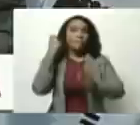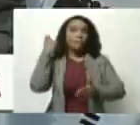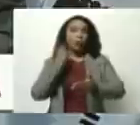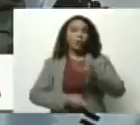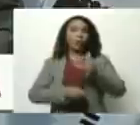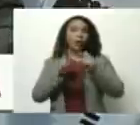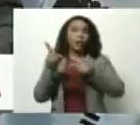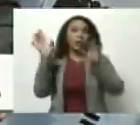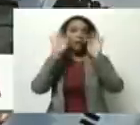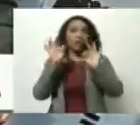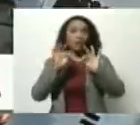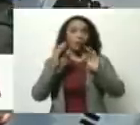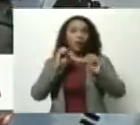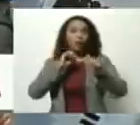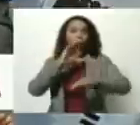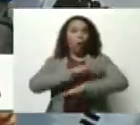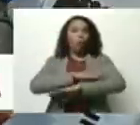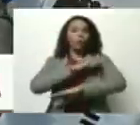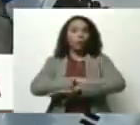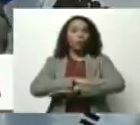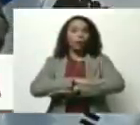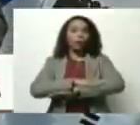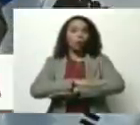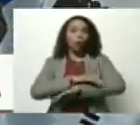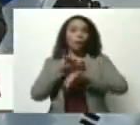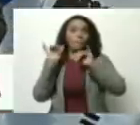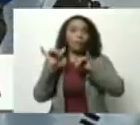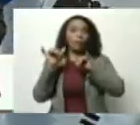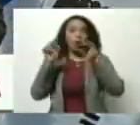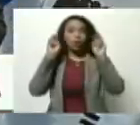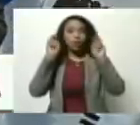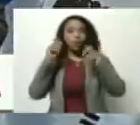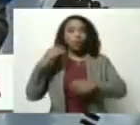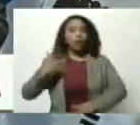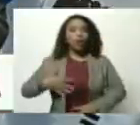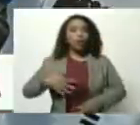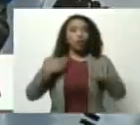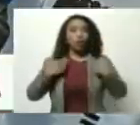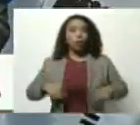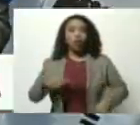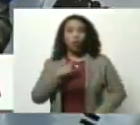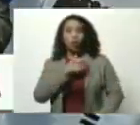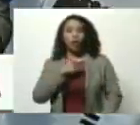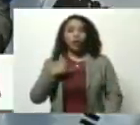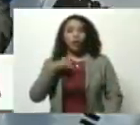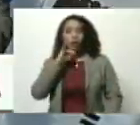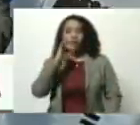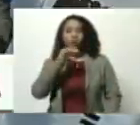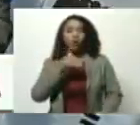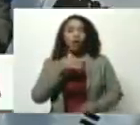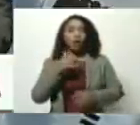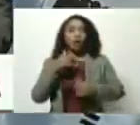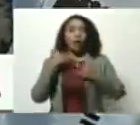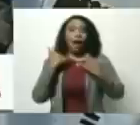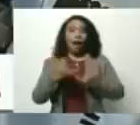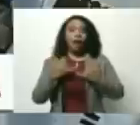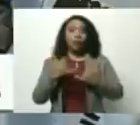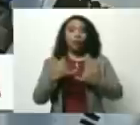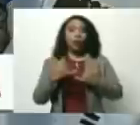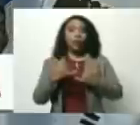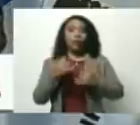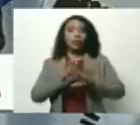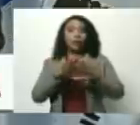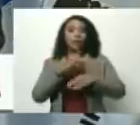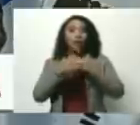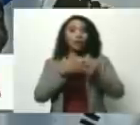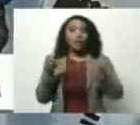ese tipo de actuación. Y en esta misma onda, pues, de los derechos humanos, yo quiero informar que recientemente, ya que va a haber